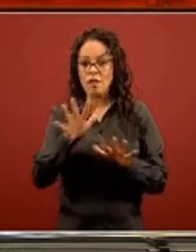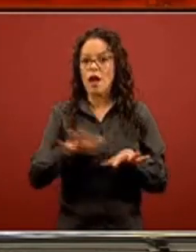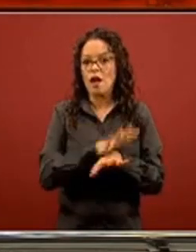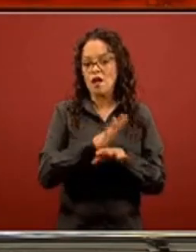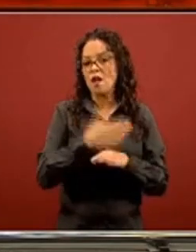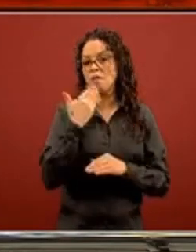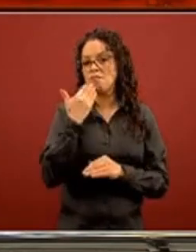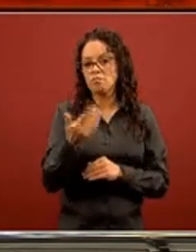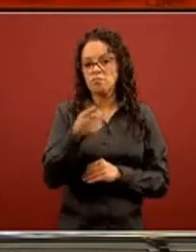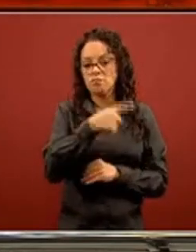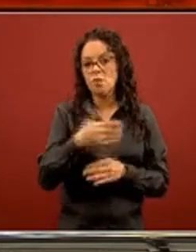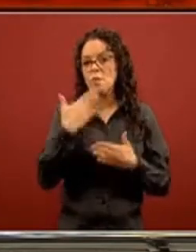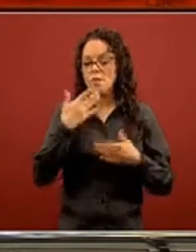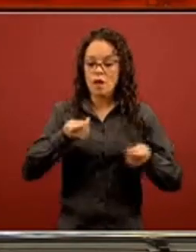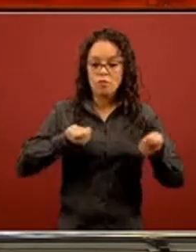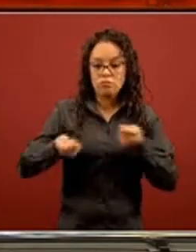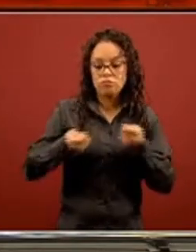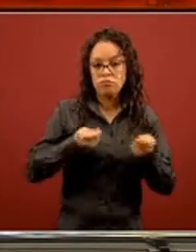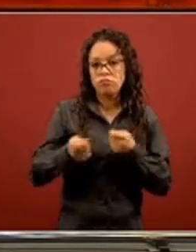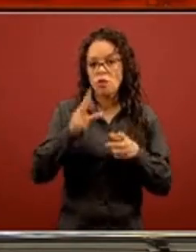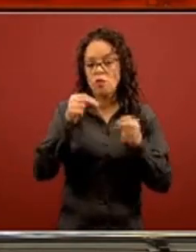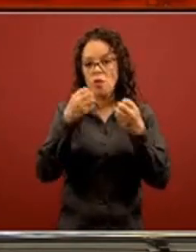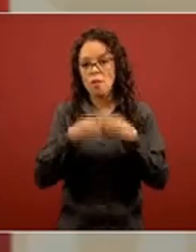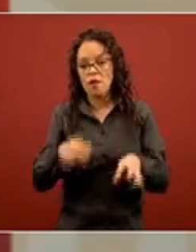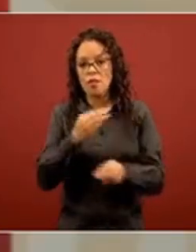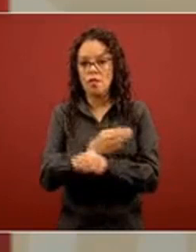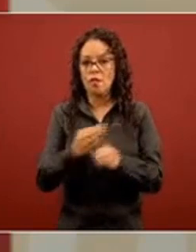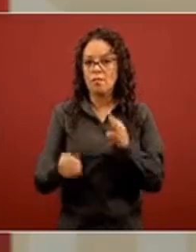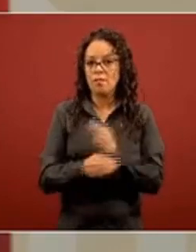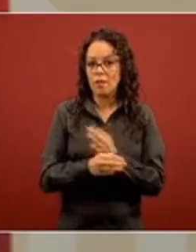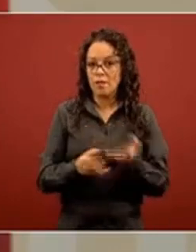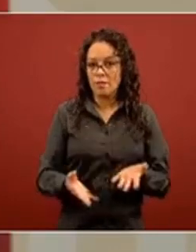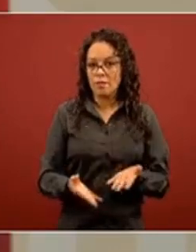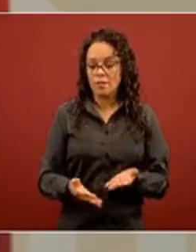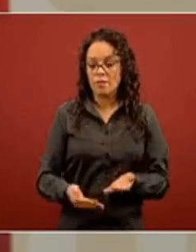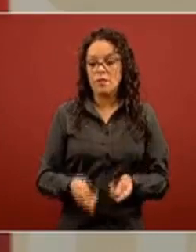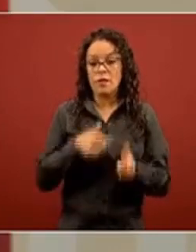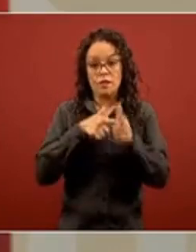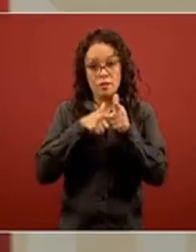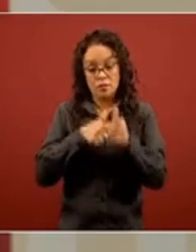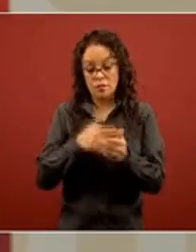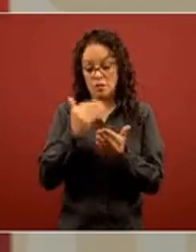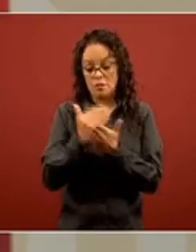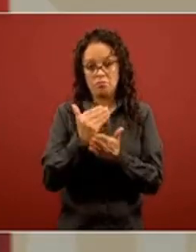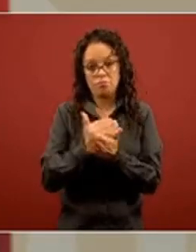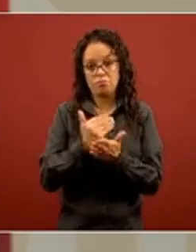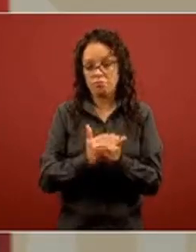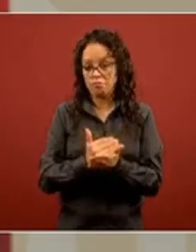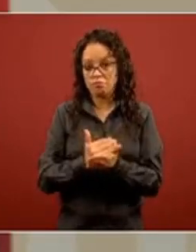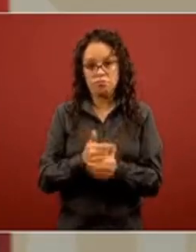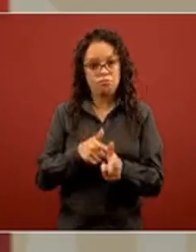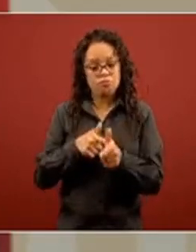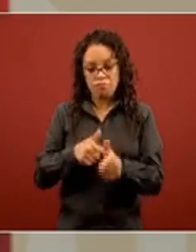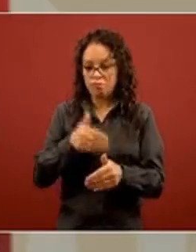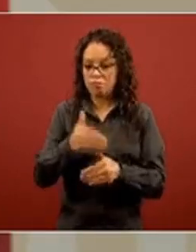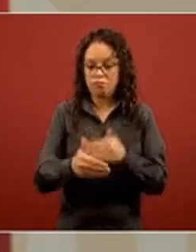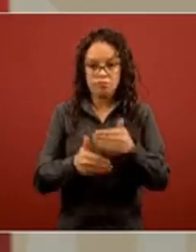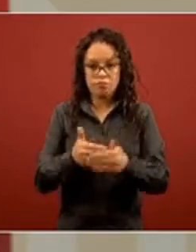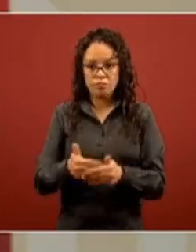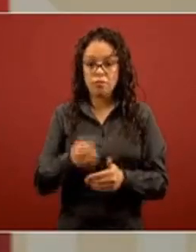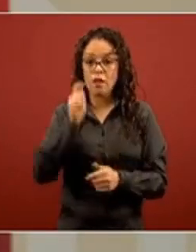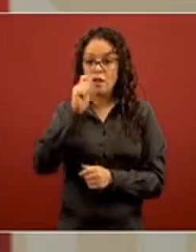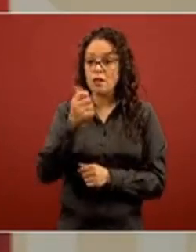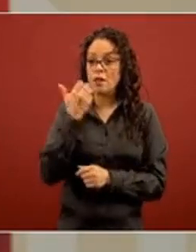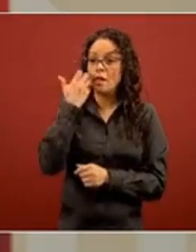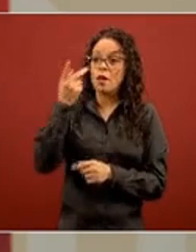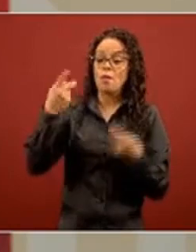control. Que quede claro además que estas medidas seguirán vigentes y que cualquier persona que quiera abusar de la confianza de las